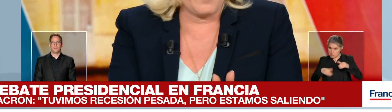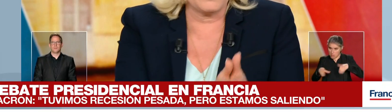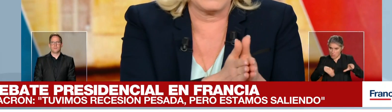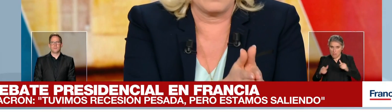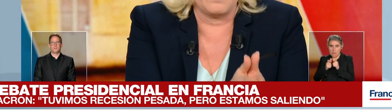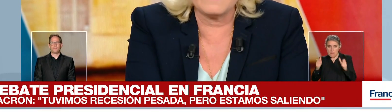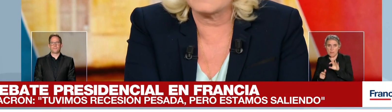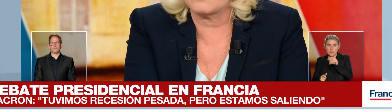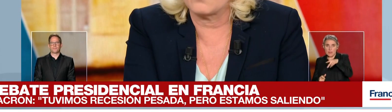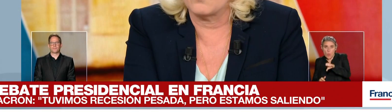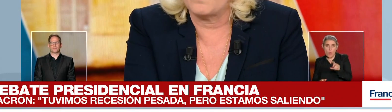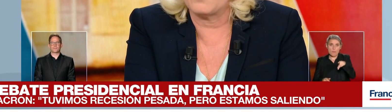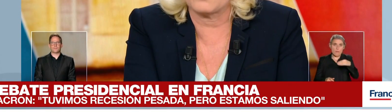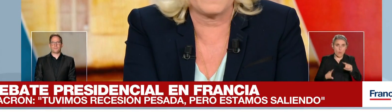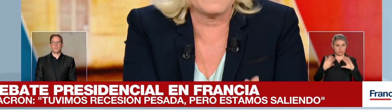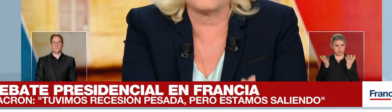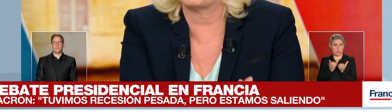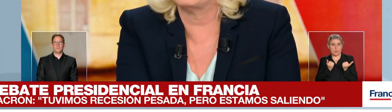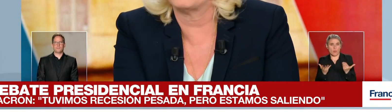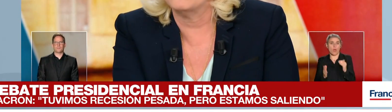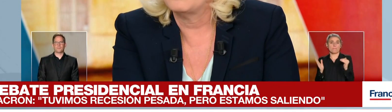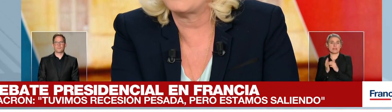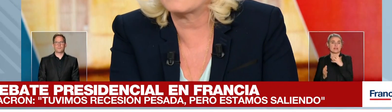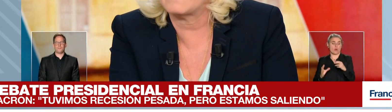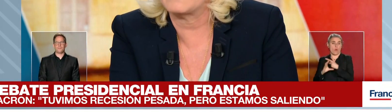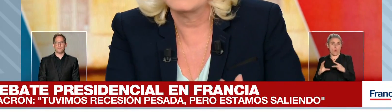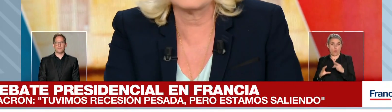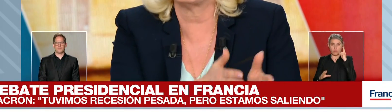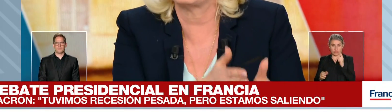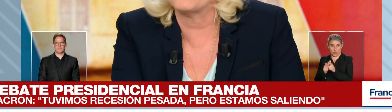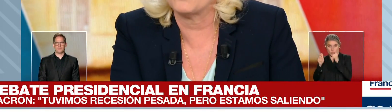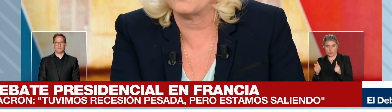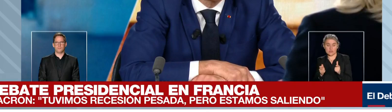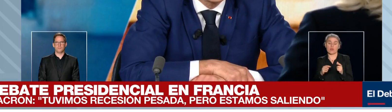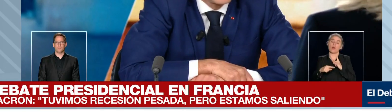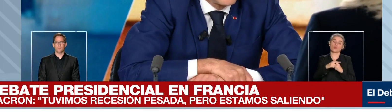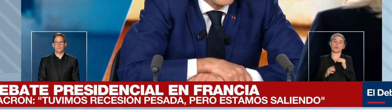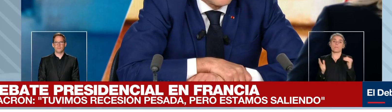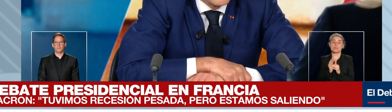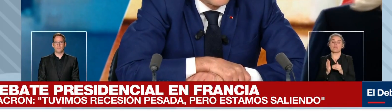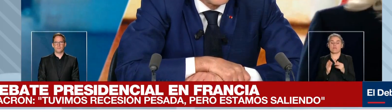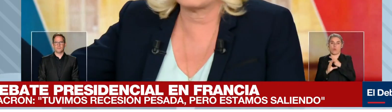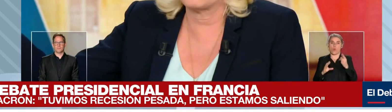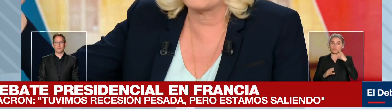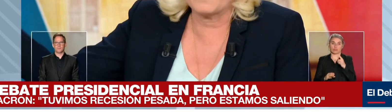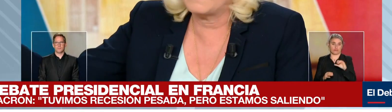para todas las microempresas y pymes. Había propuesto 1.500 euros por empresa y 1.000 euros por